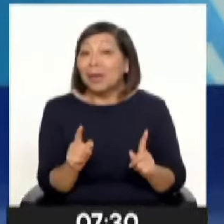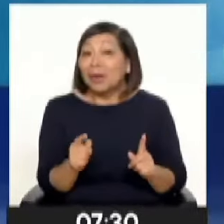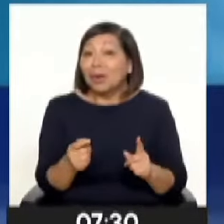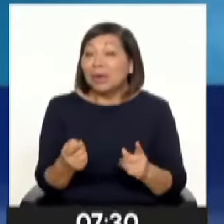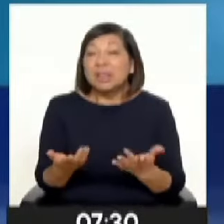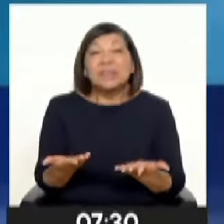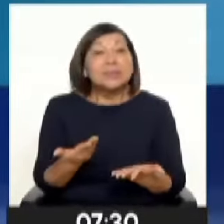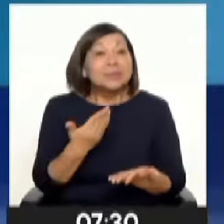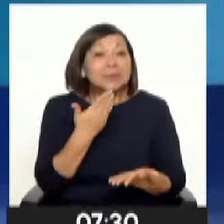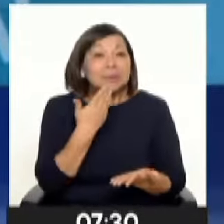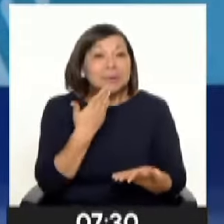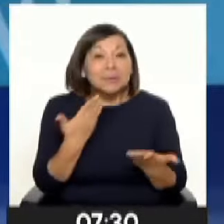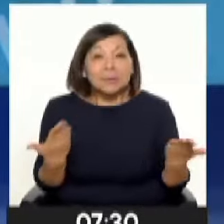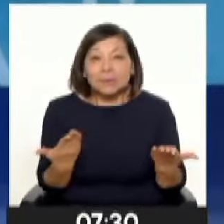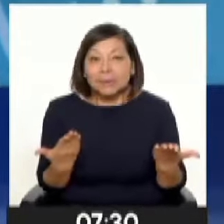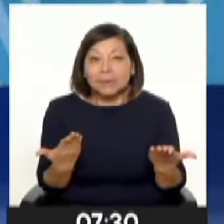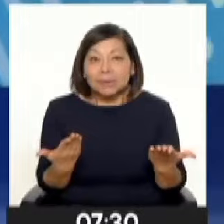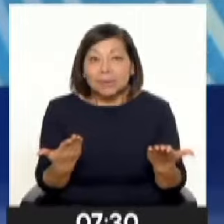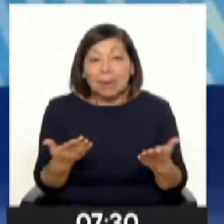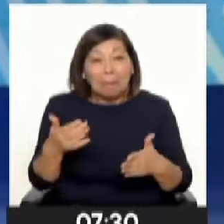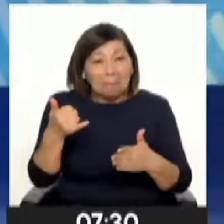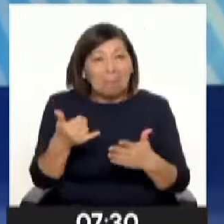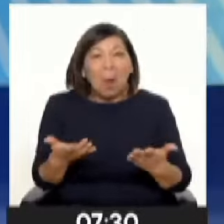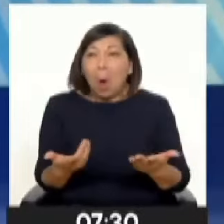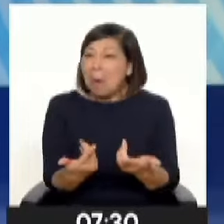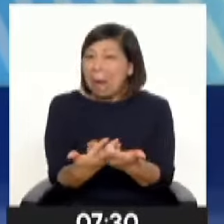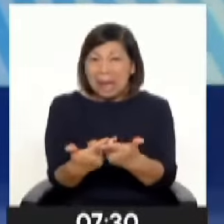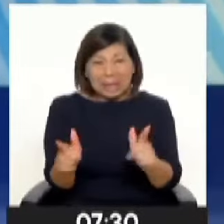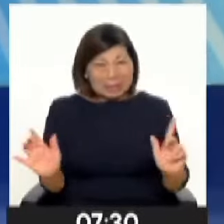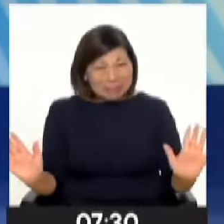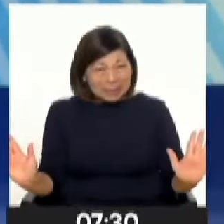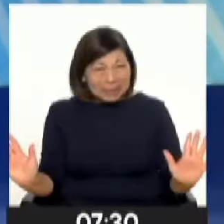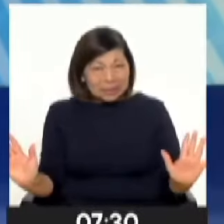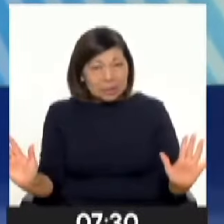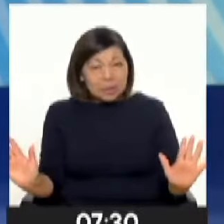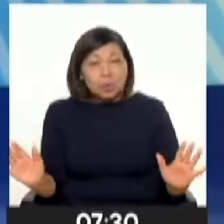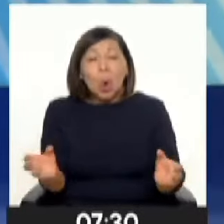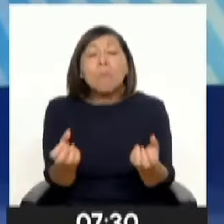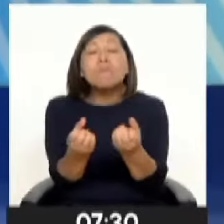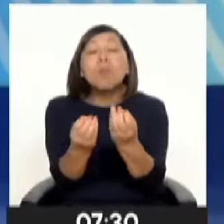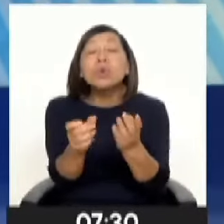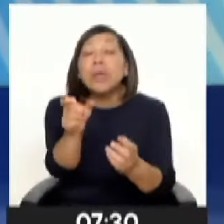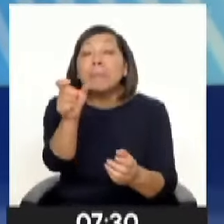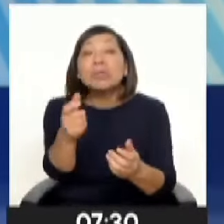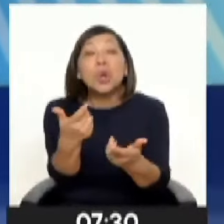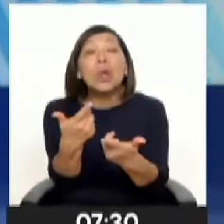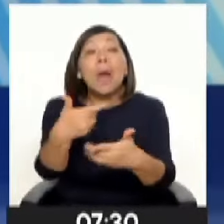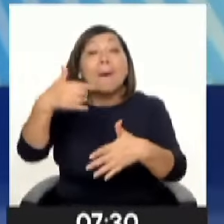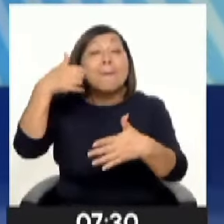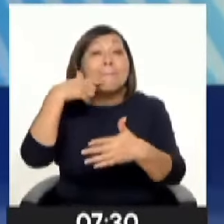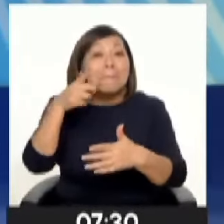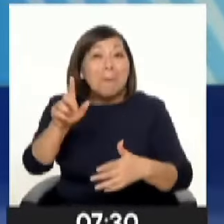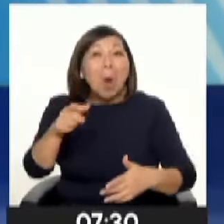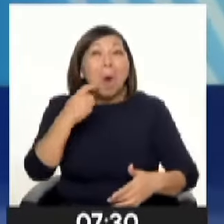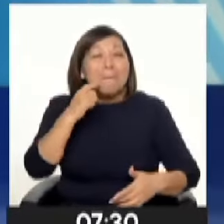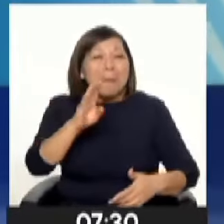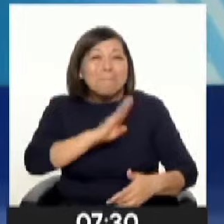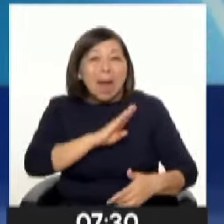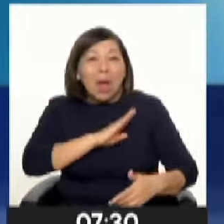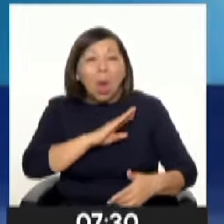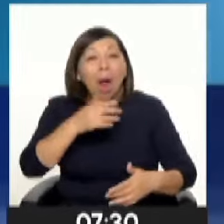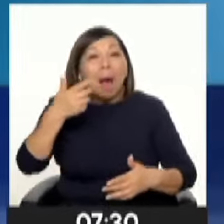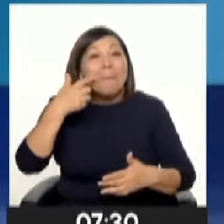discute de los violadores, que no es este, son miles? Yo creo que no son personas que se